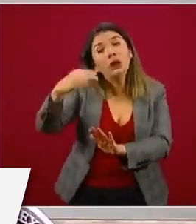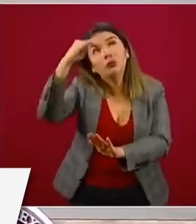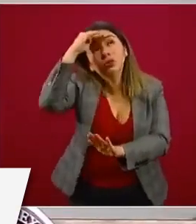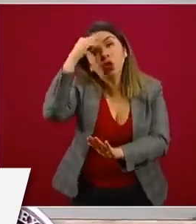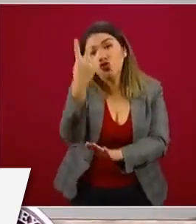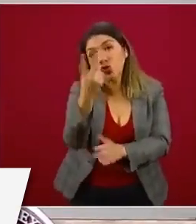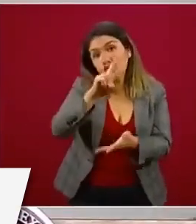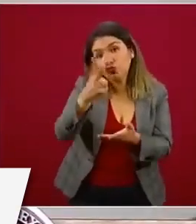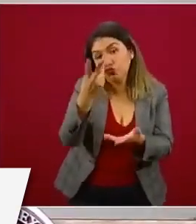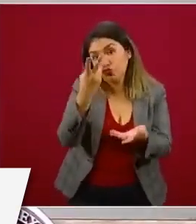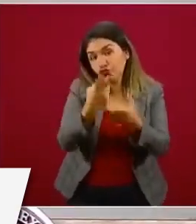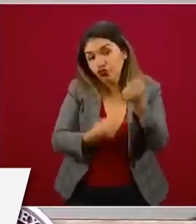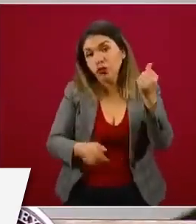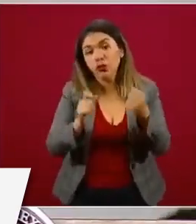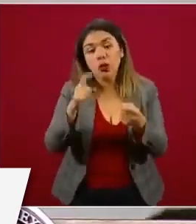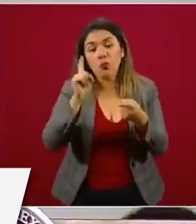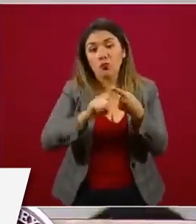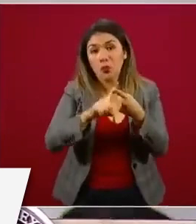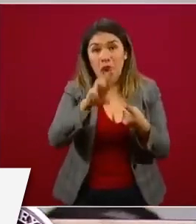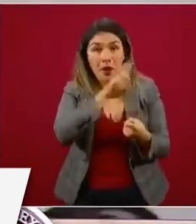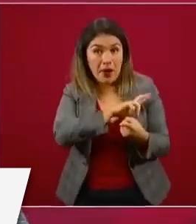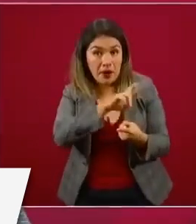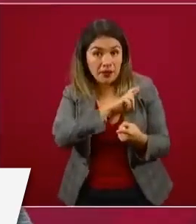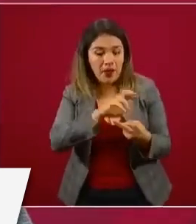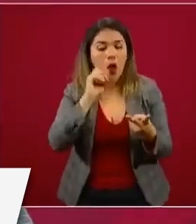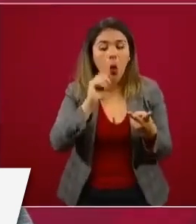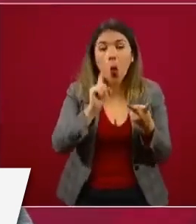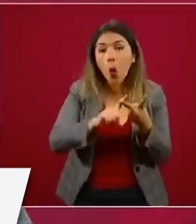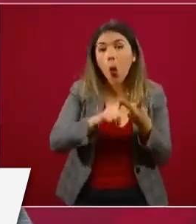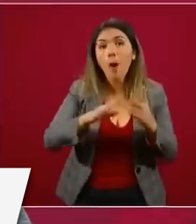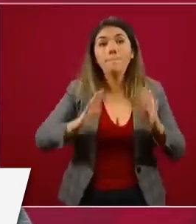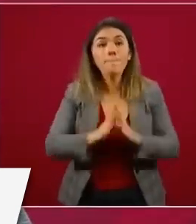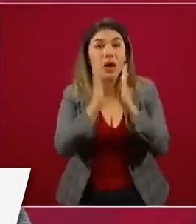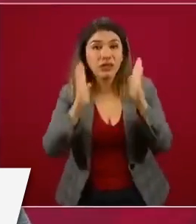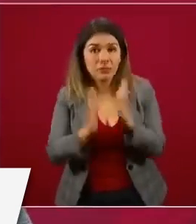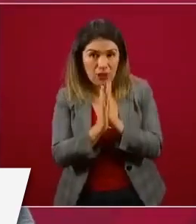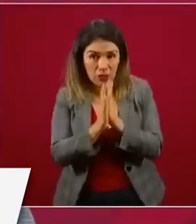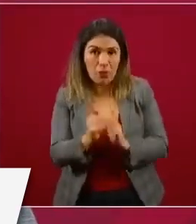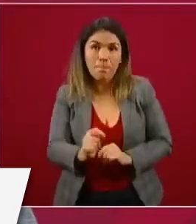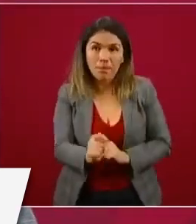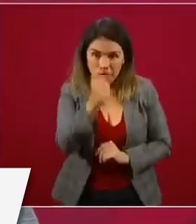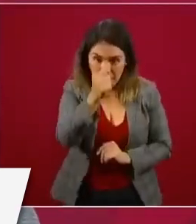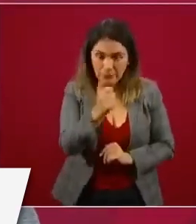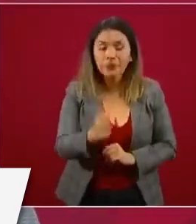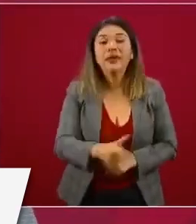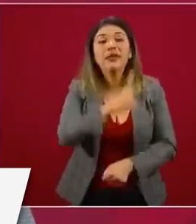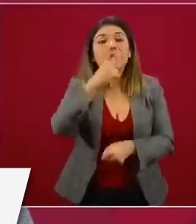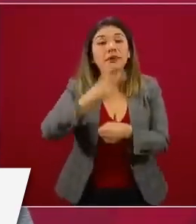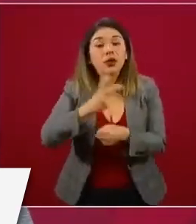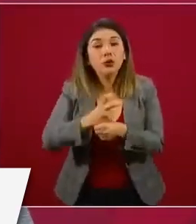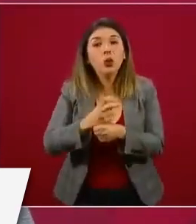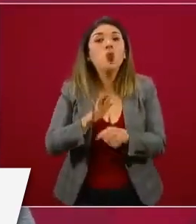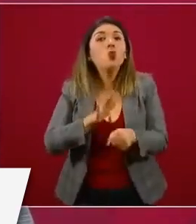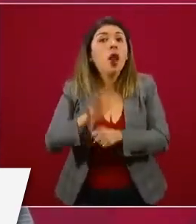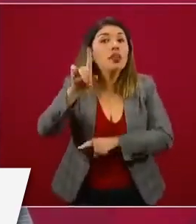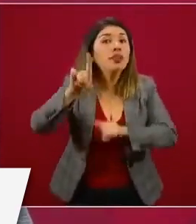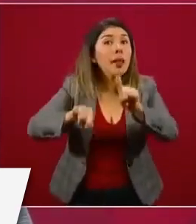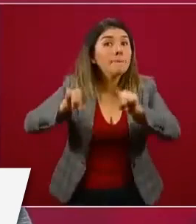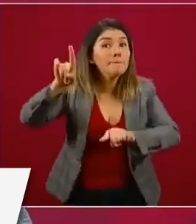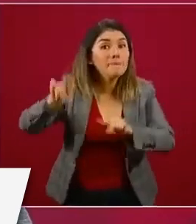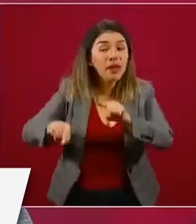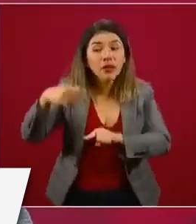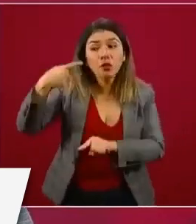como a través de rentas o a través de participaciones es la primera parte segundo dependiendo de la calidad y la